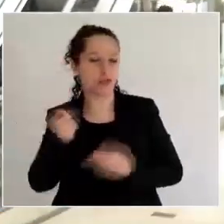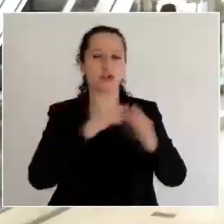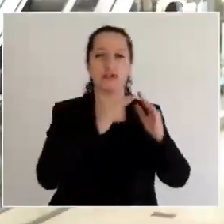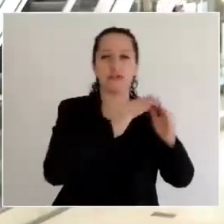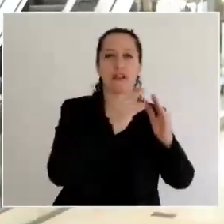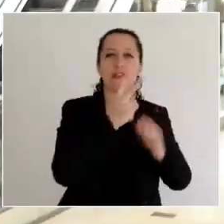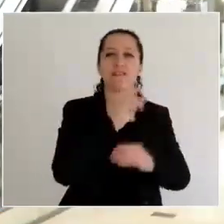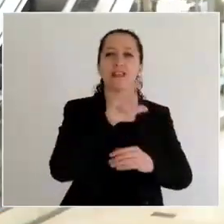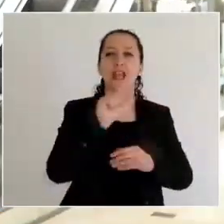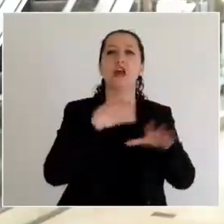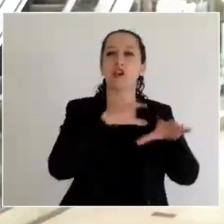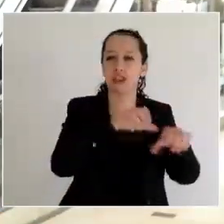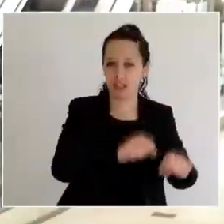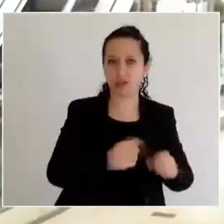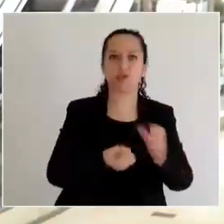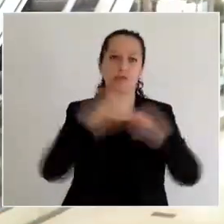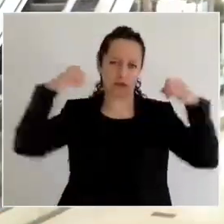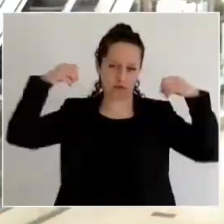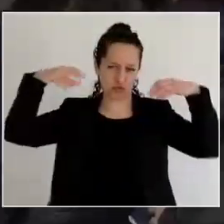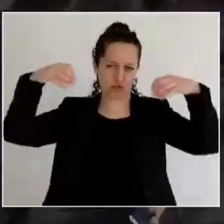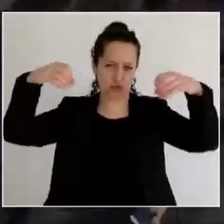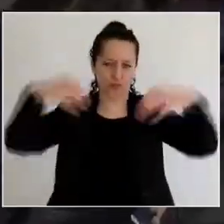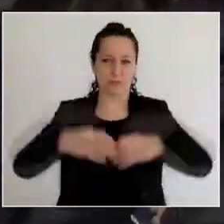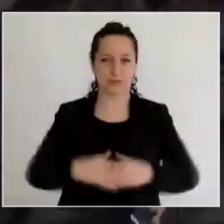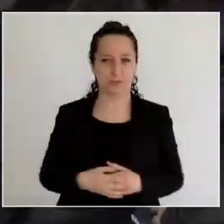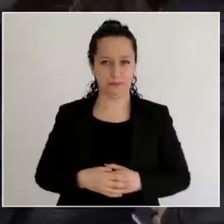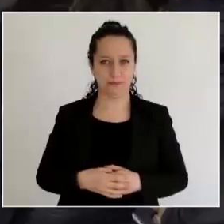nueva iluminación LED.